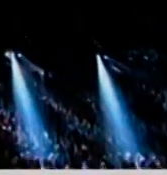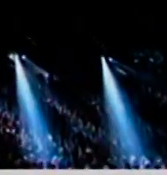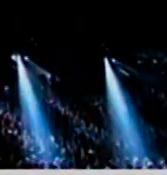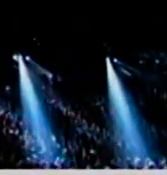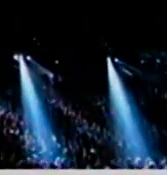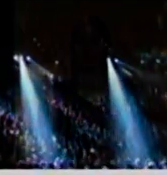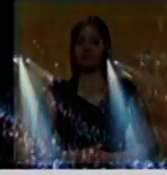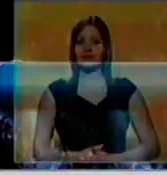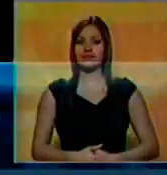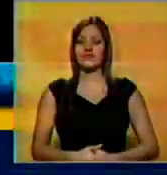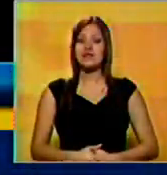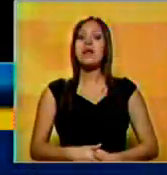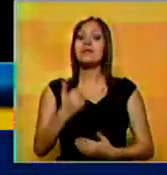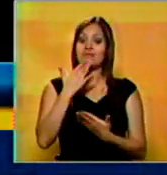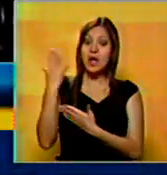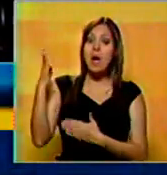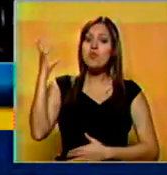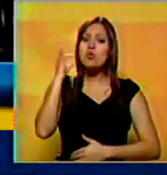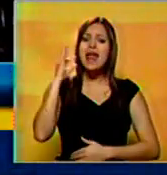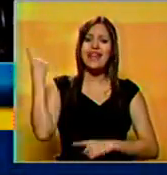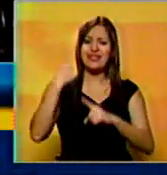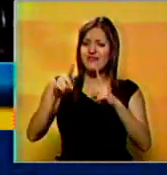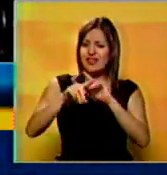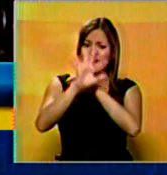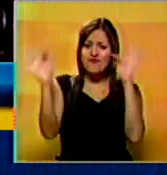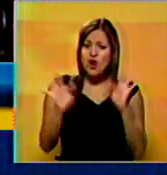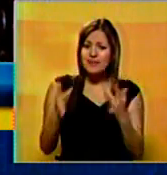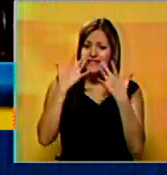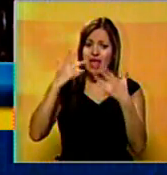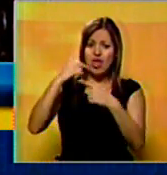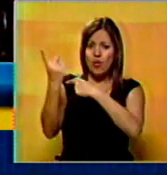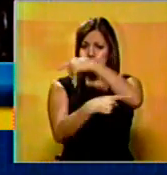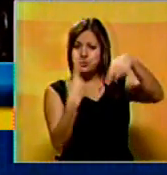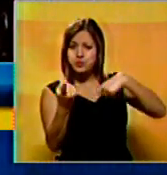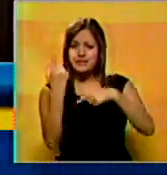La camaleónica Pink y su performance acrobático.